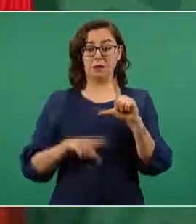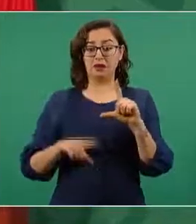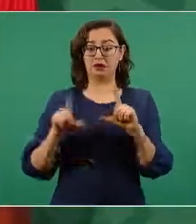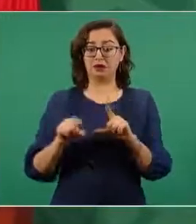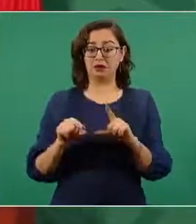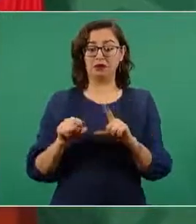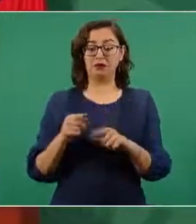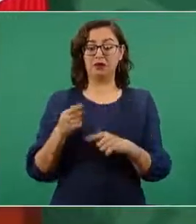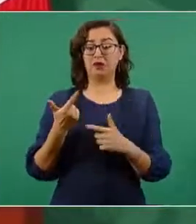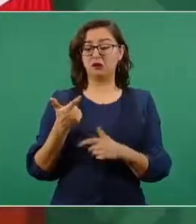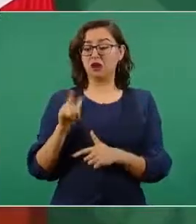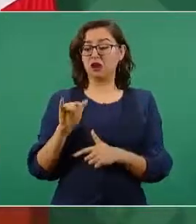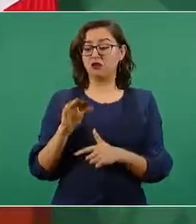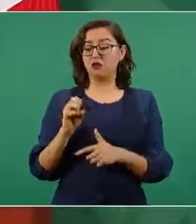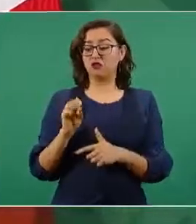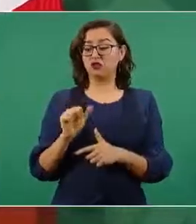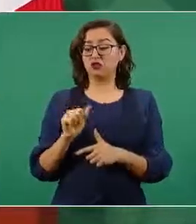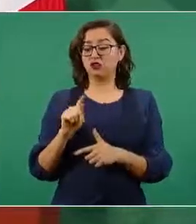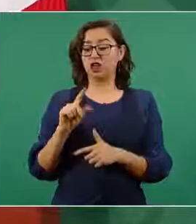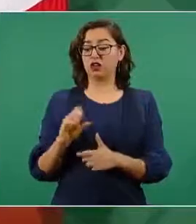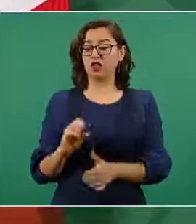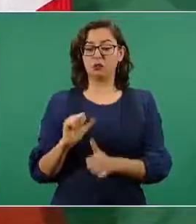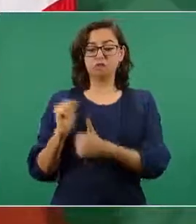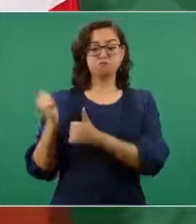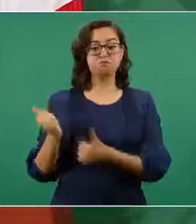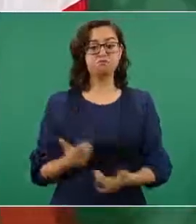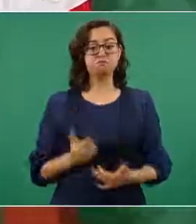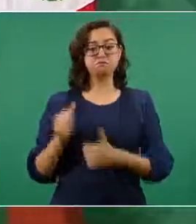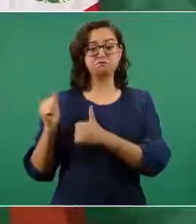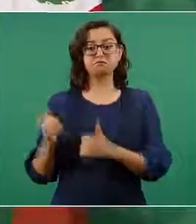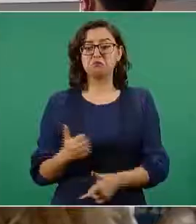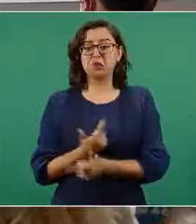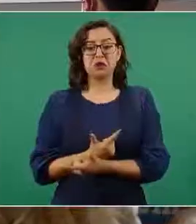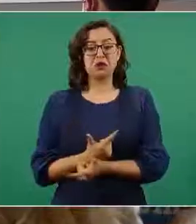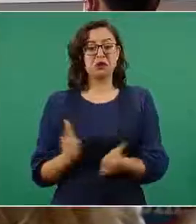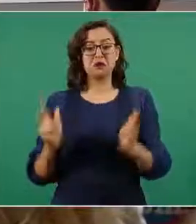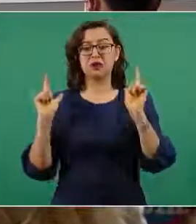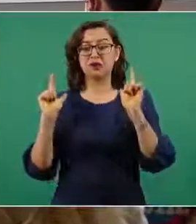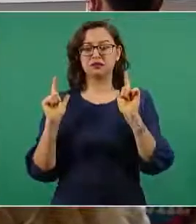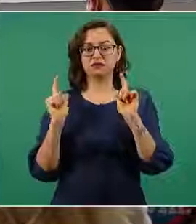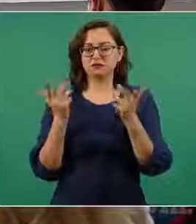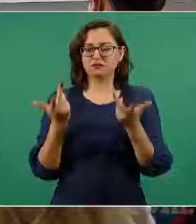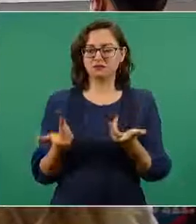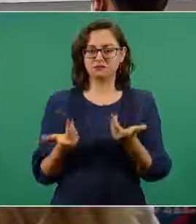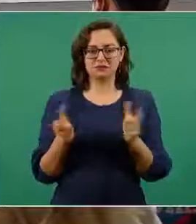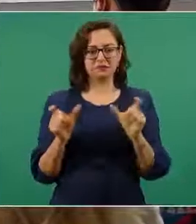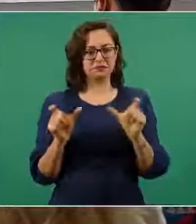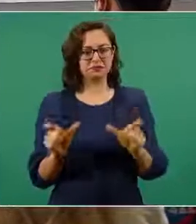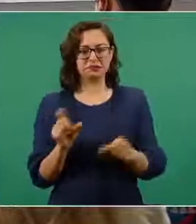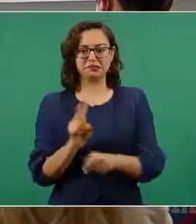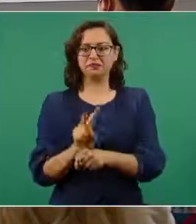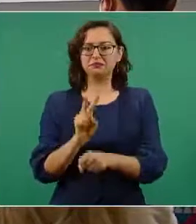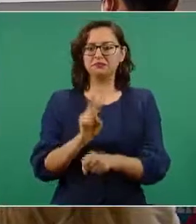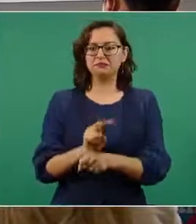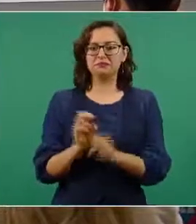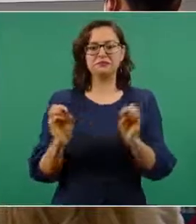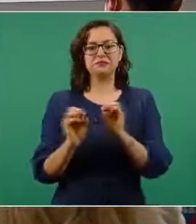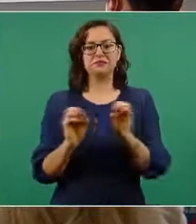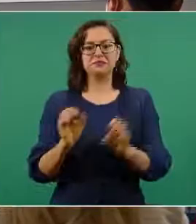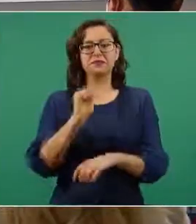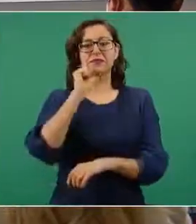y no hay control sanitario. Al mismo tiempo,